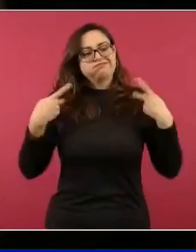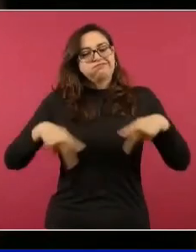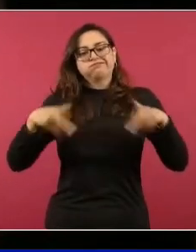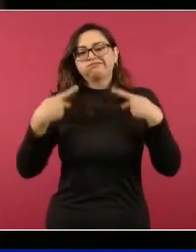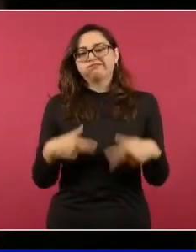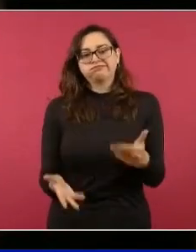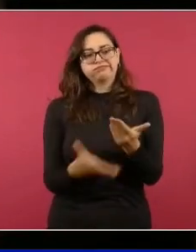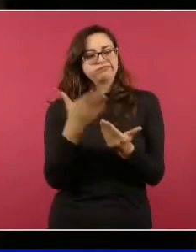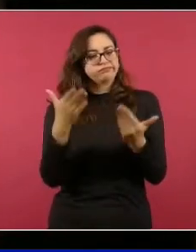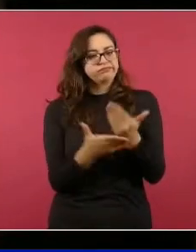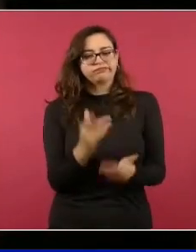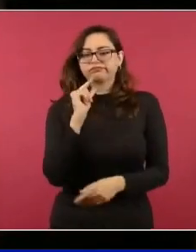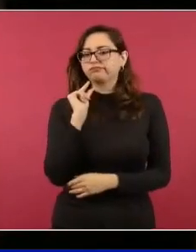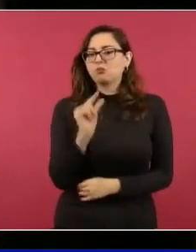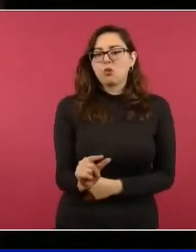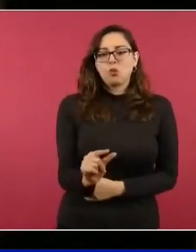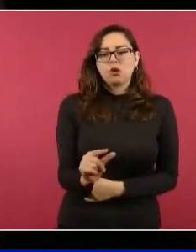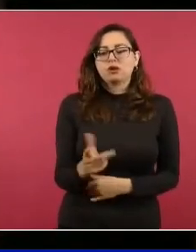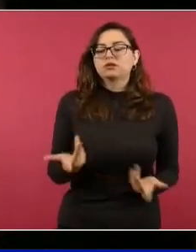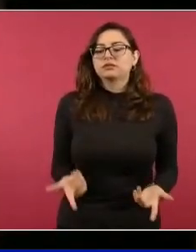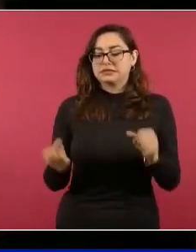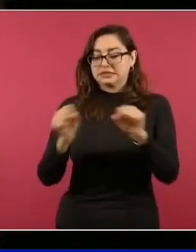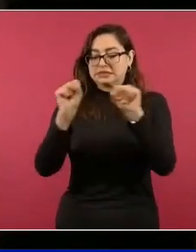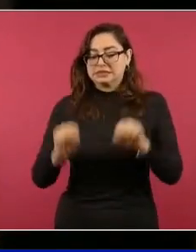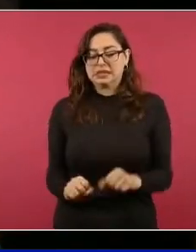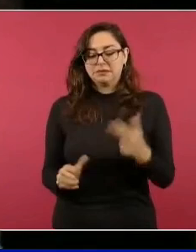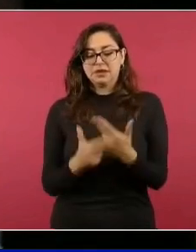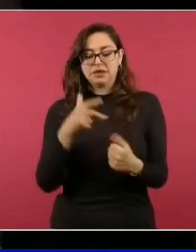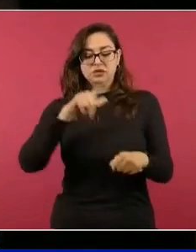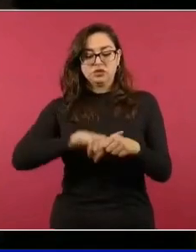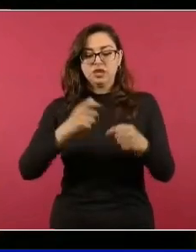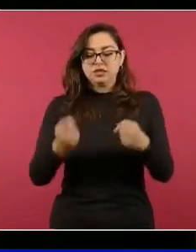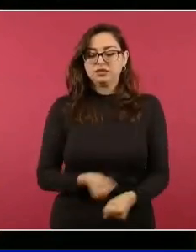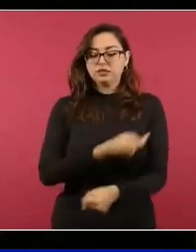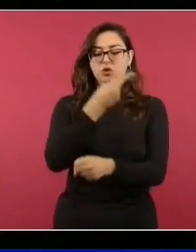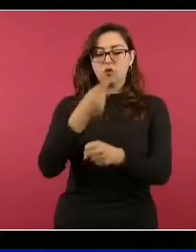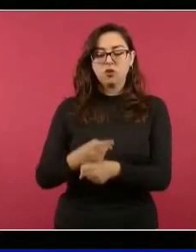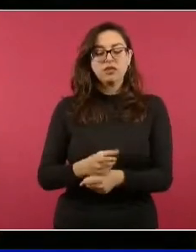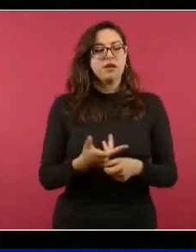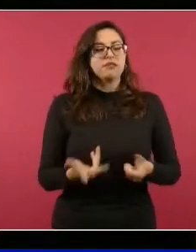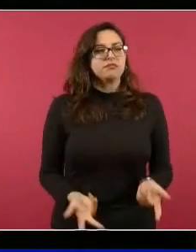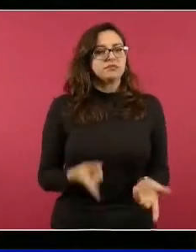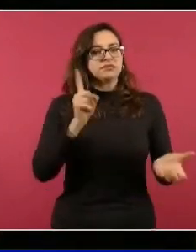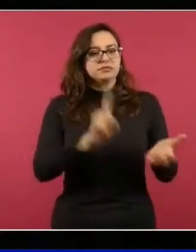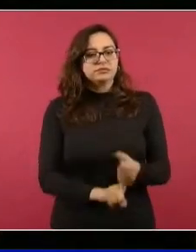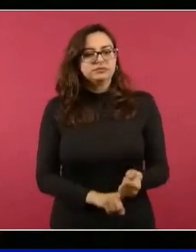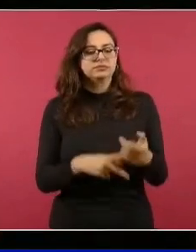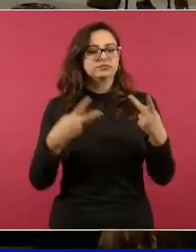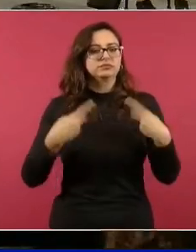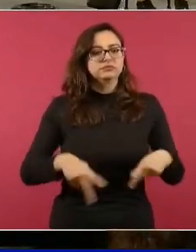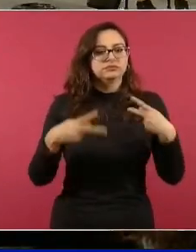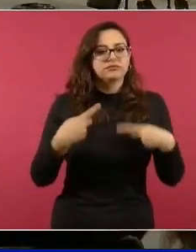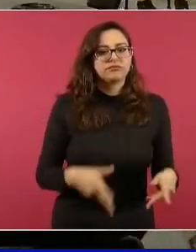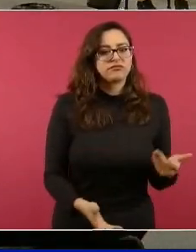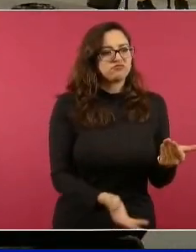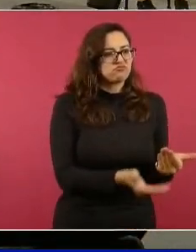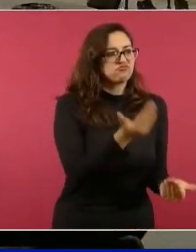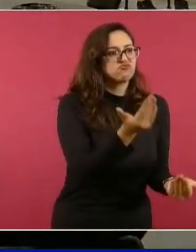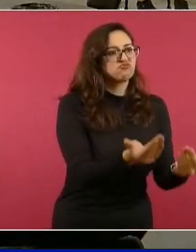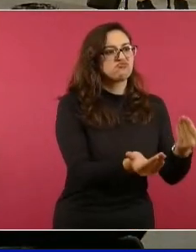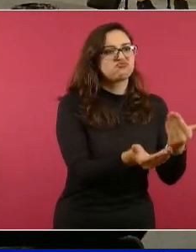de Seguridad y todas las instituciones que lo componen. Nadie tiene personal suficiente para la demanda. Y